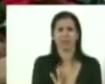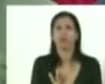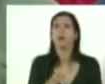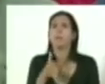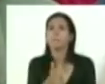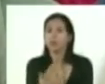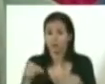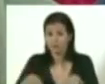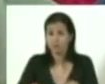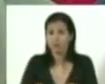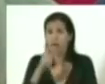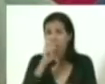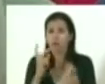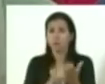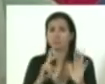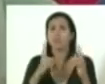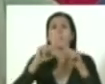de este año